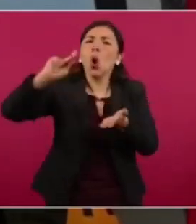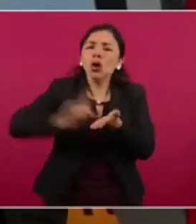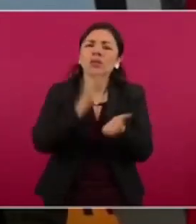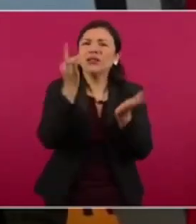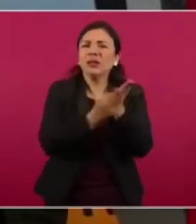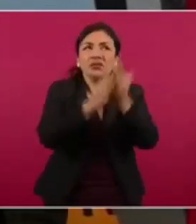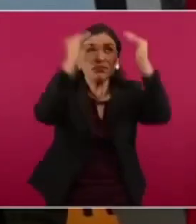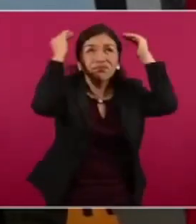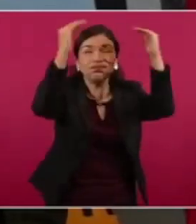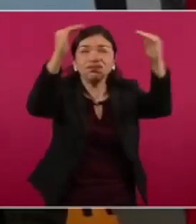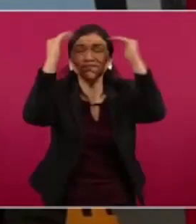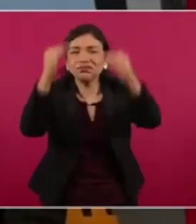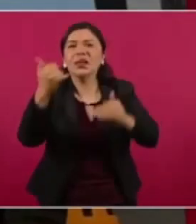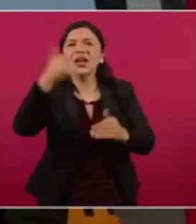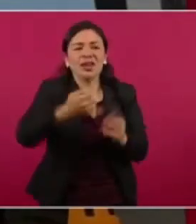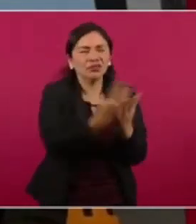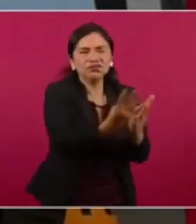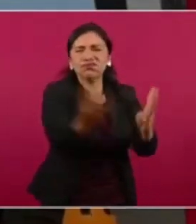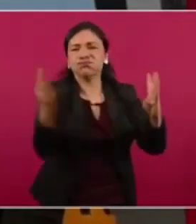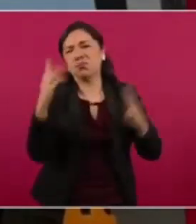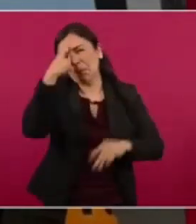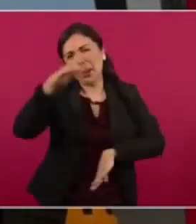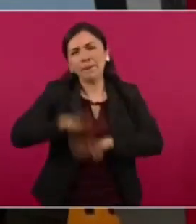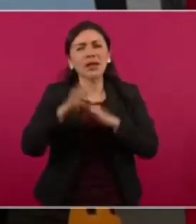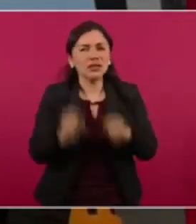cercas y patrullamientos de seguridad.